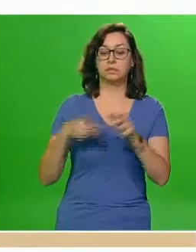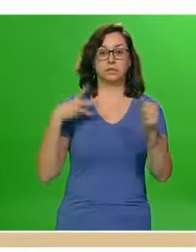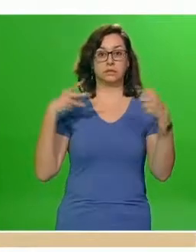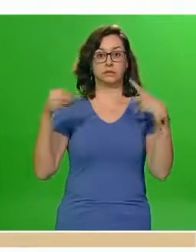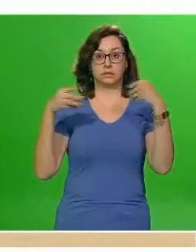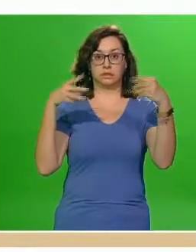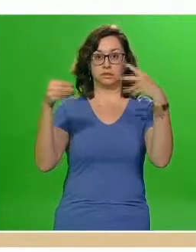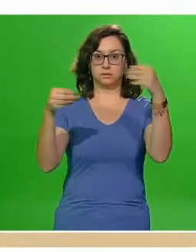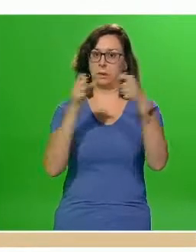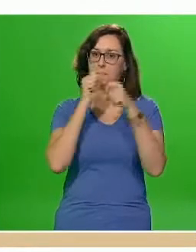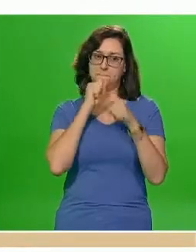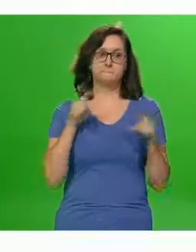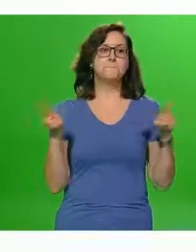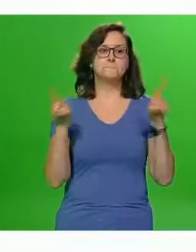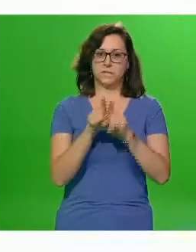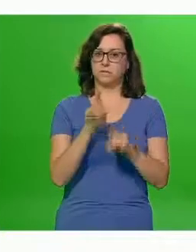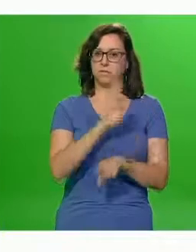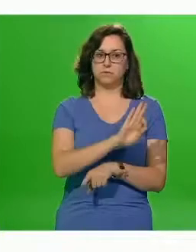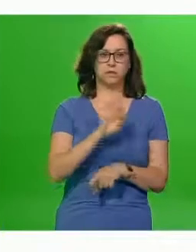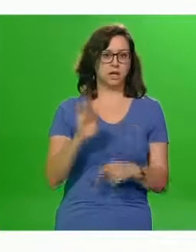La siguiente, por favor.